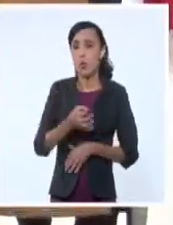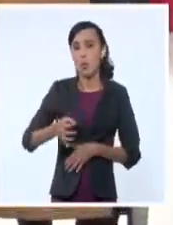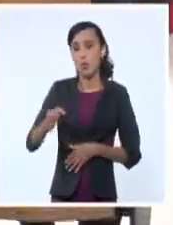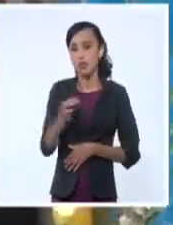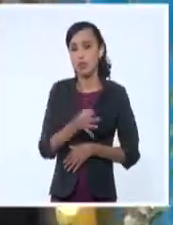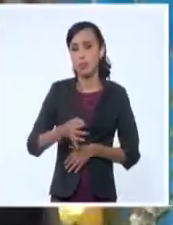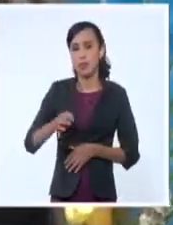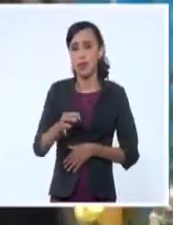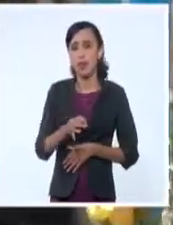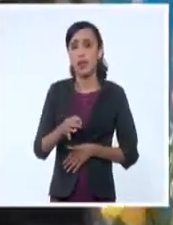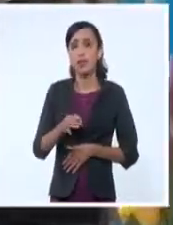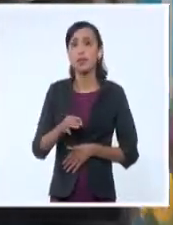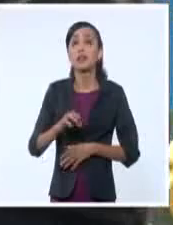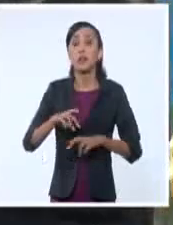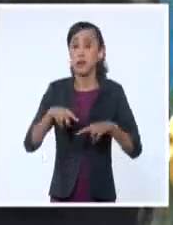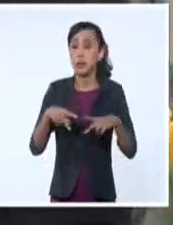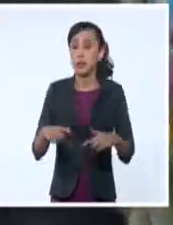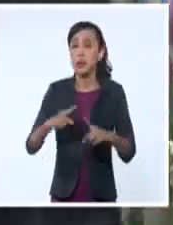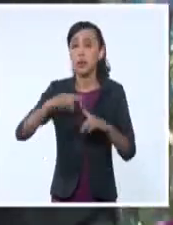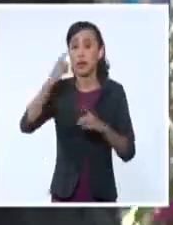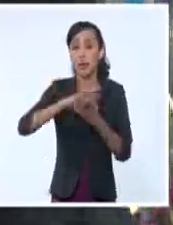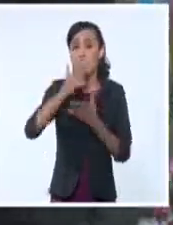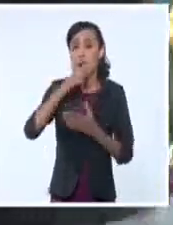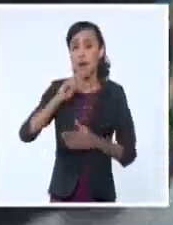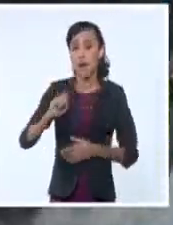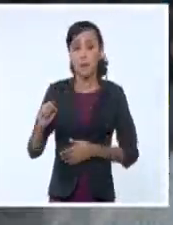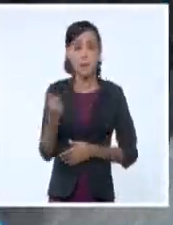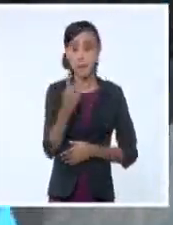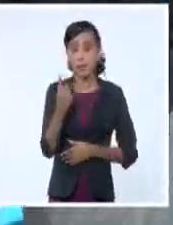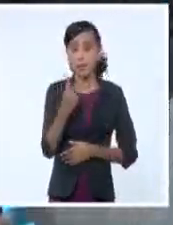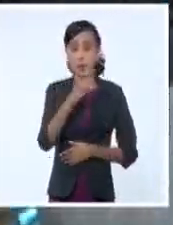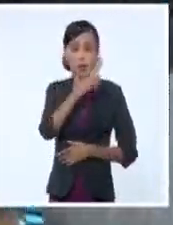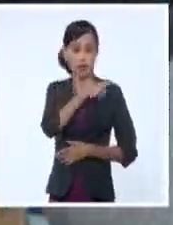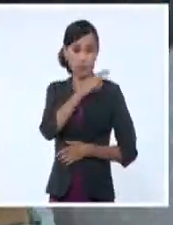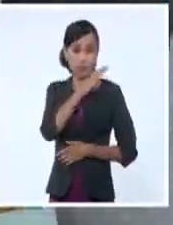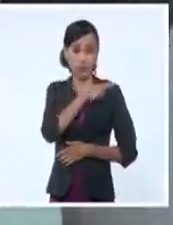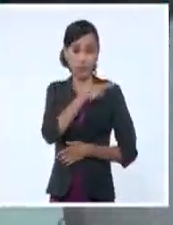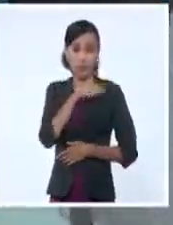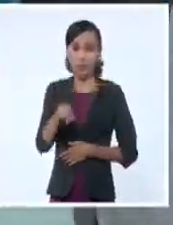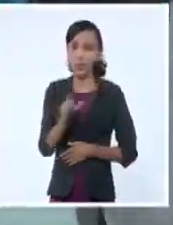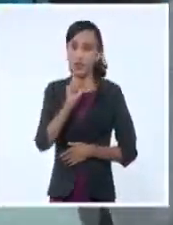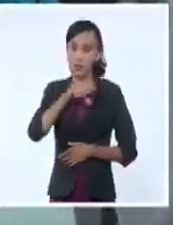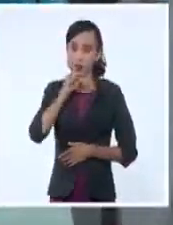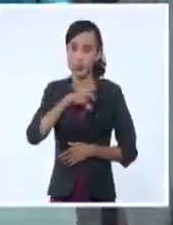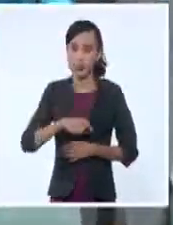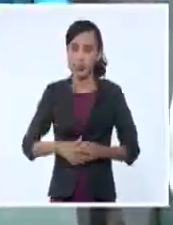a Tamara Garrido González como máxima dirigente política en el territorio.